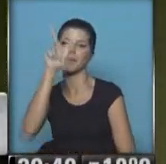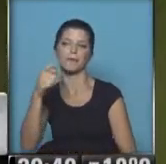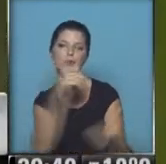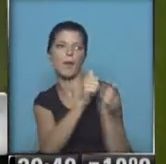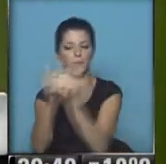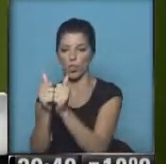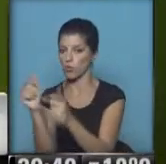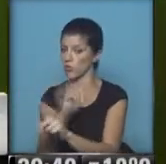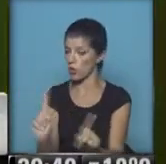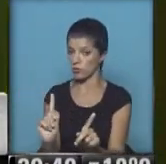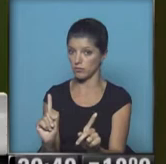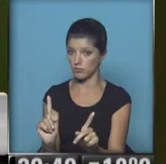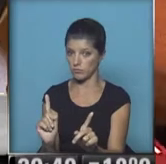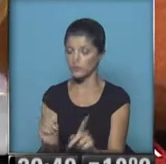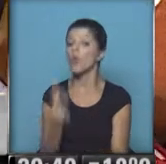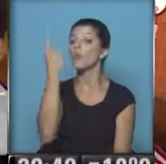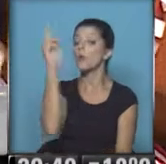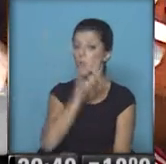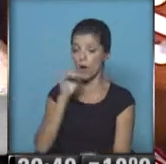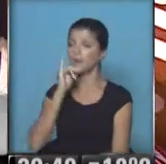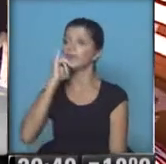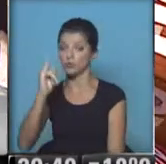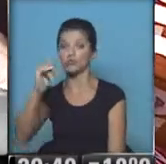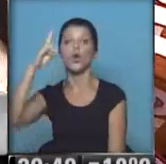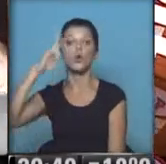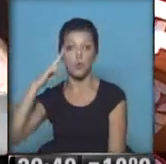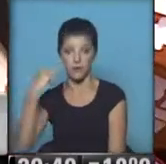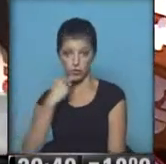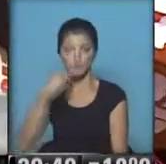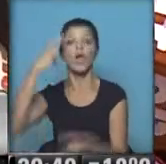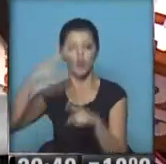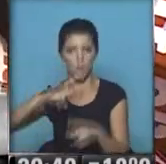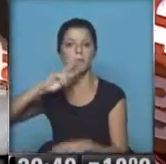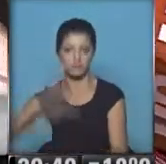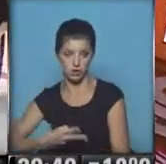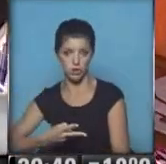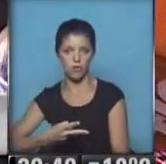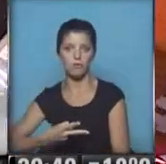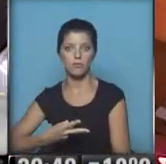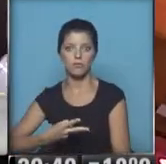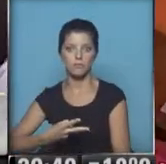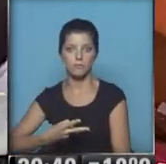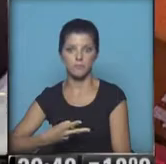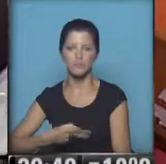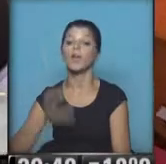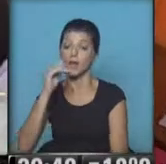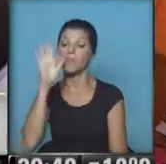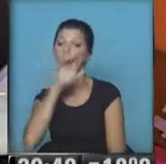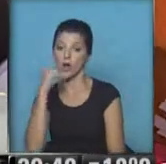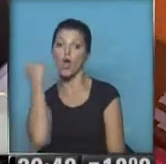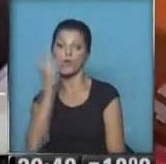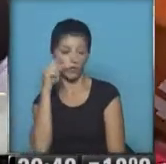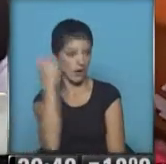una señora que hizo una denuncia en el 911 con nombre y apellido, que bueno, y comentó que la